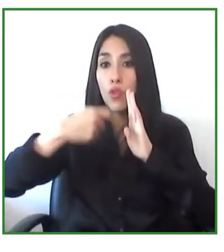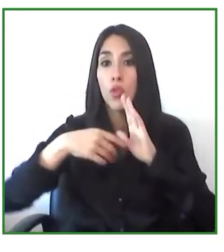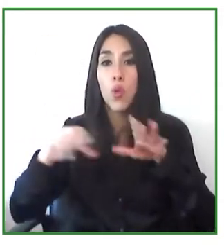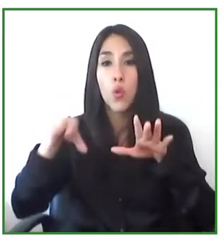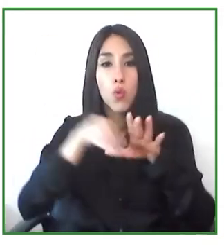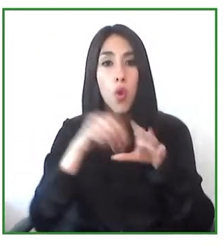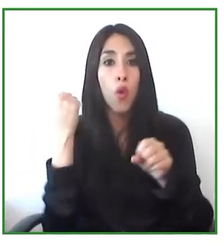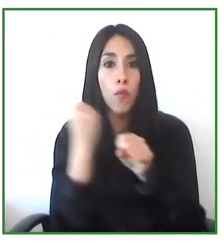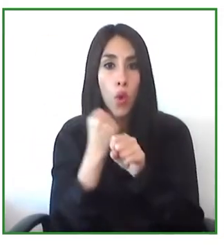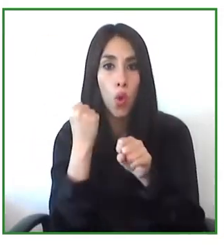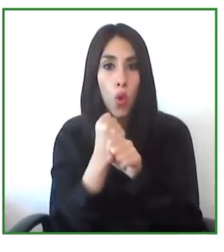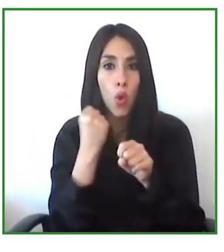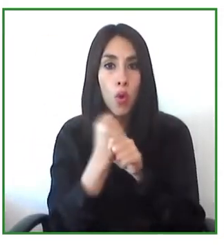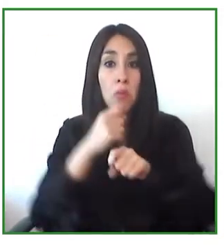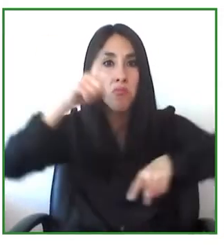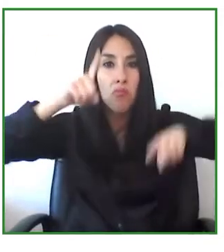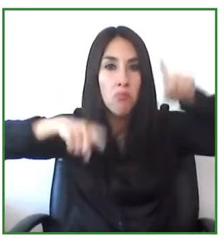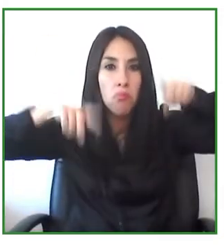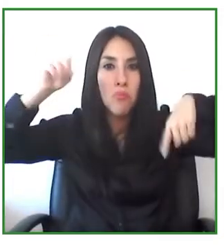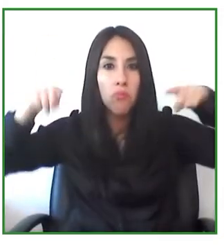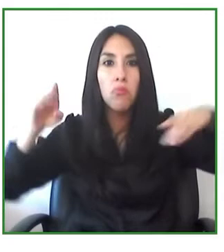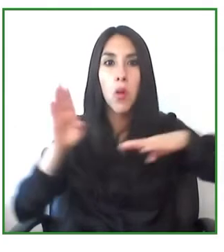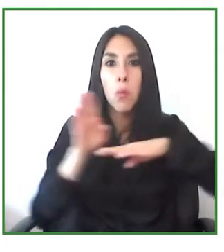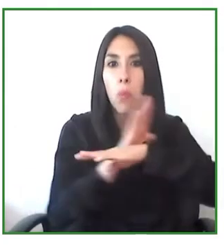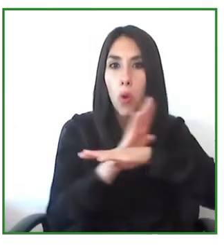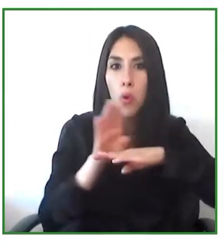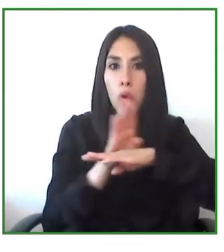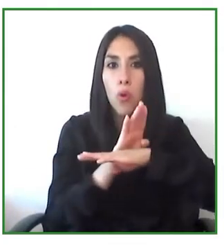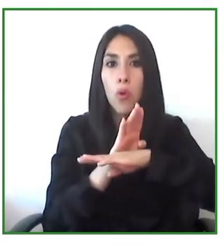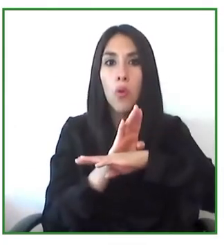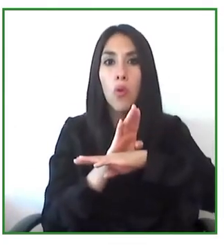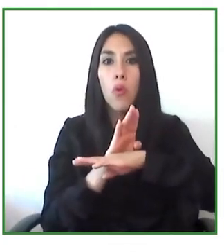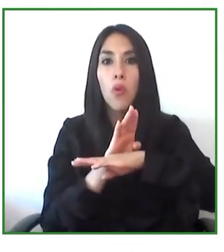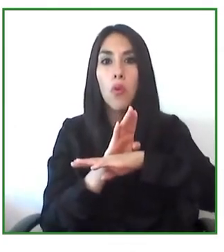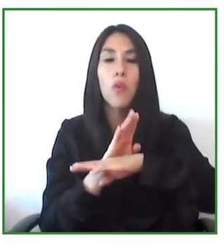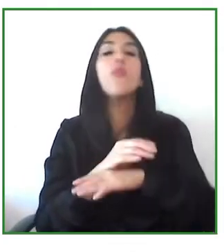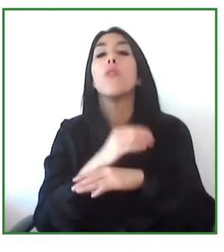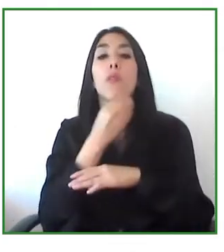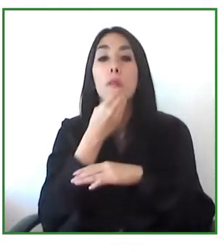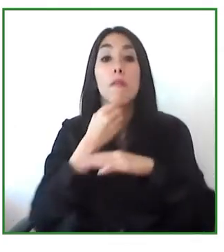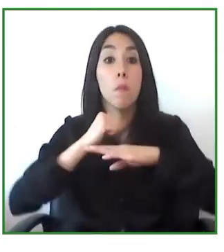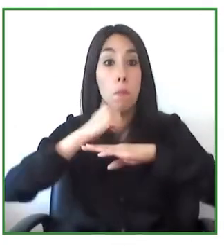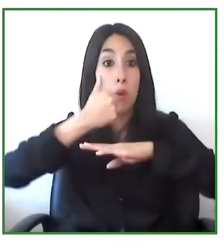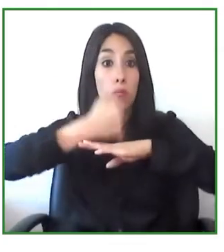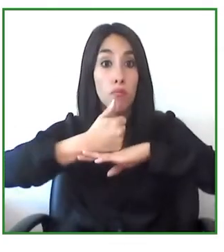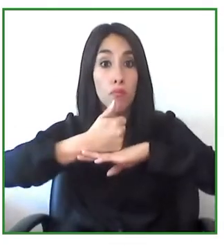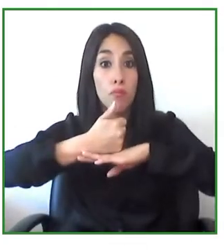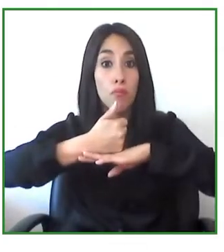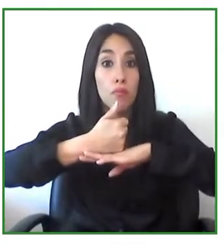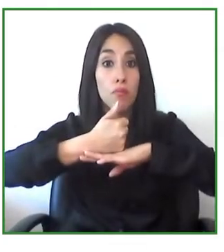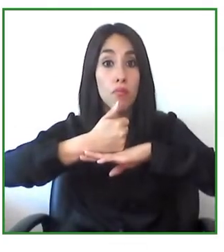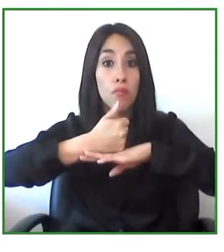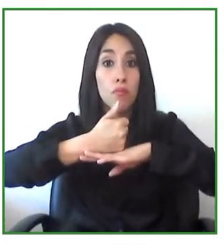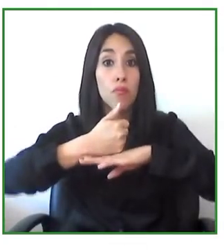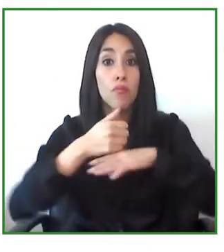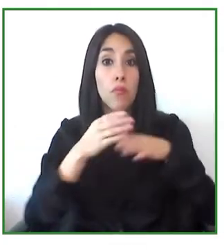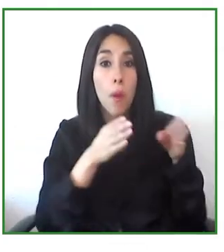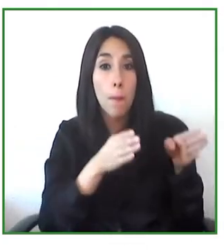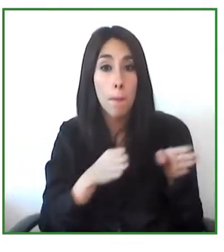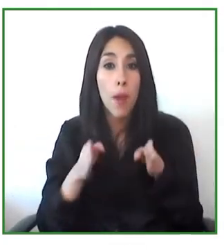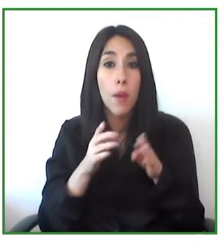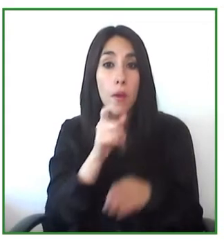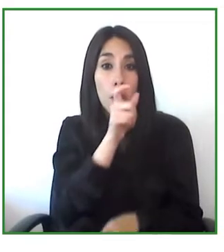ayuda con lo que se relaciona a la productividad de los usuarios, ya que tienen trabajadores que, digamos, a veces